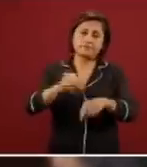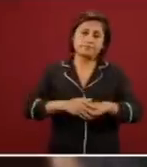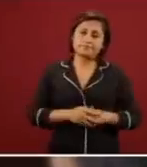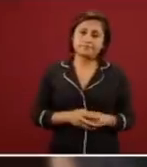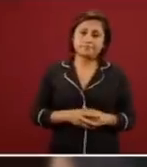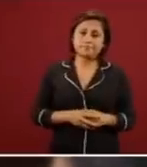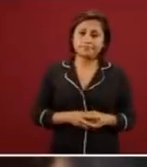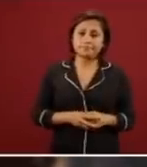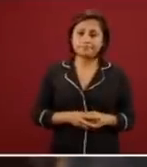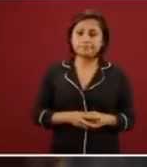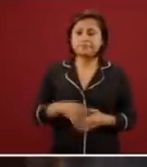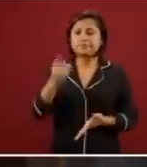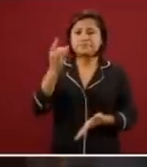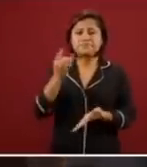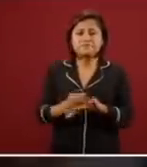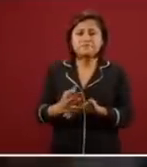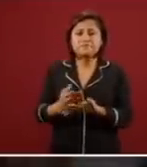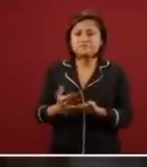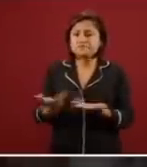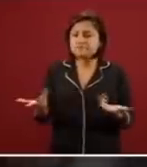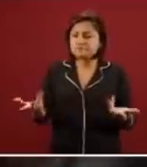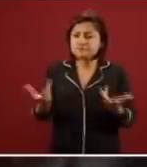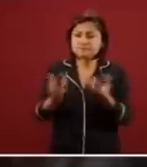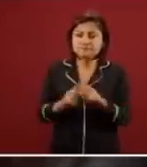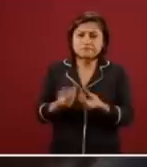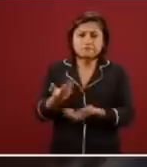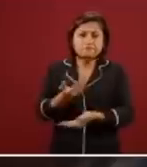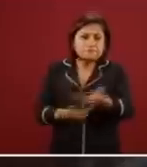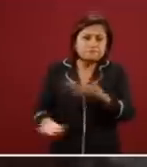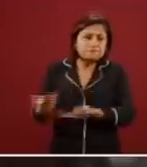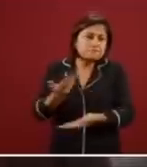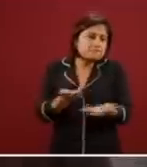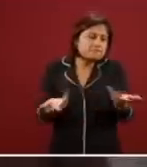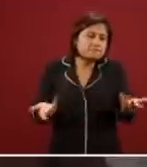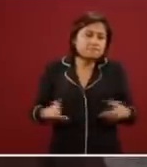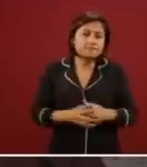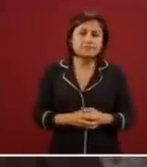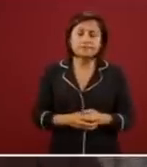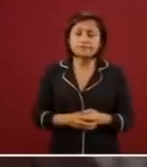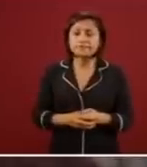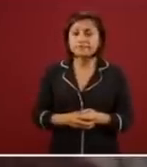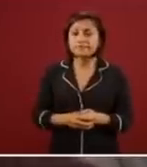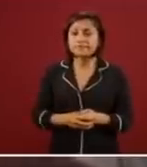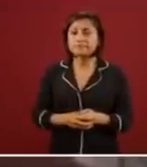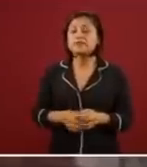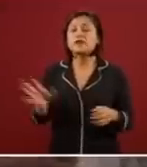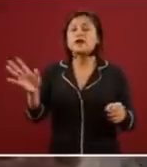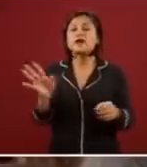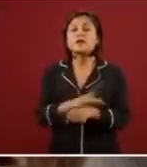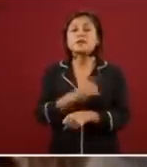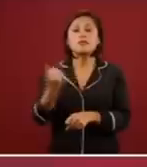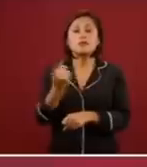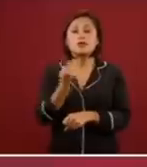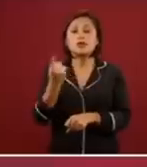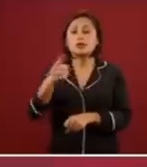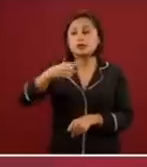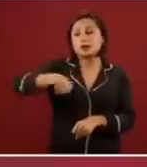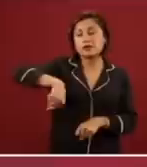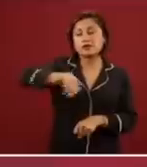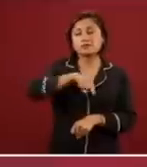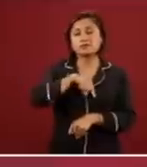fue una convivencia, porque es muy importante llevarnos bien,